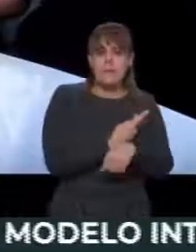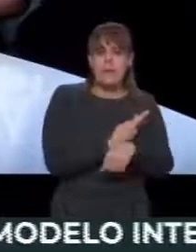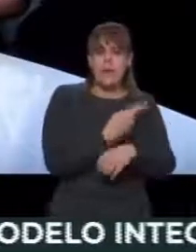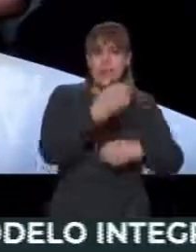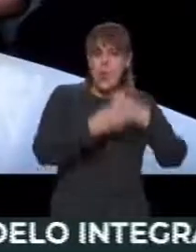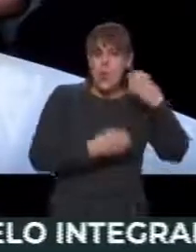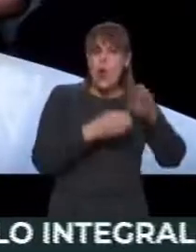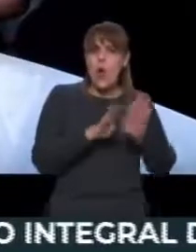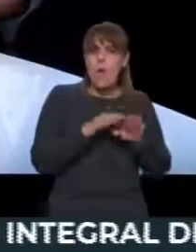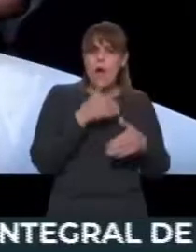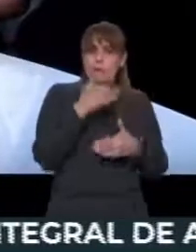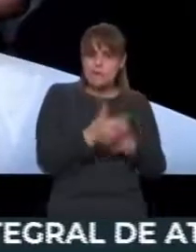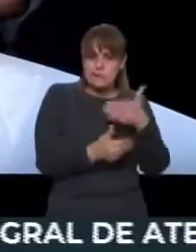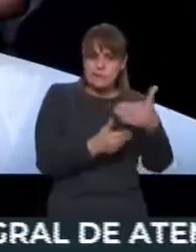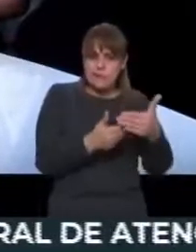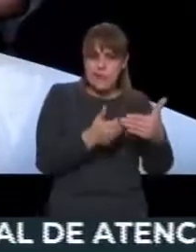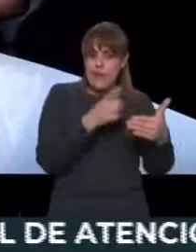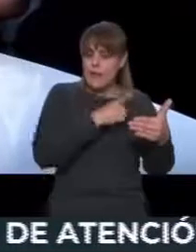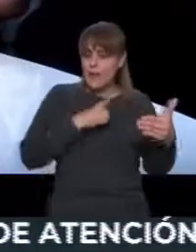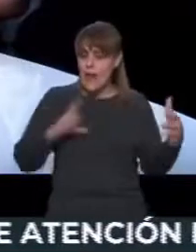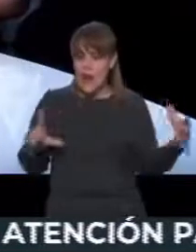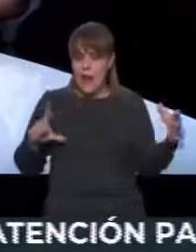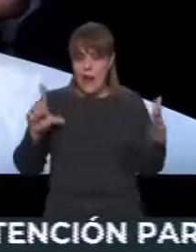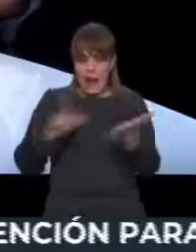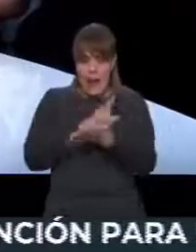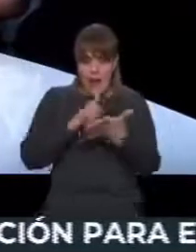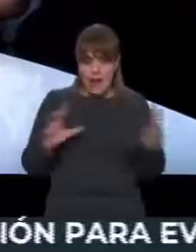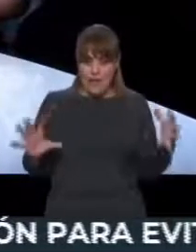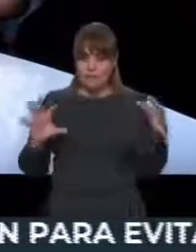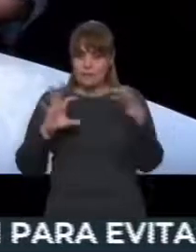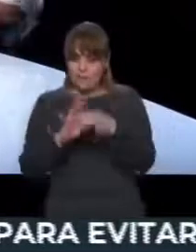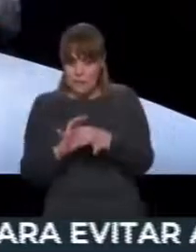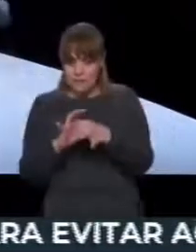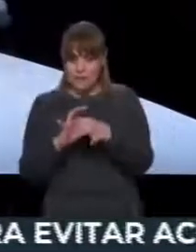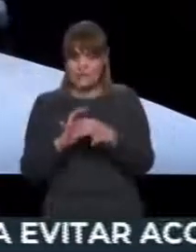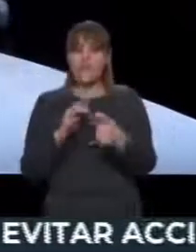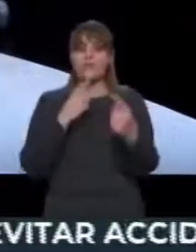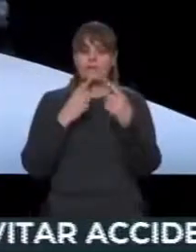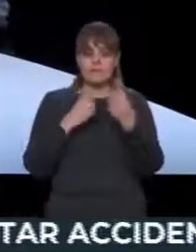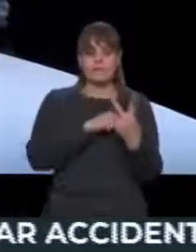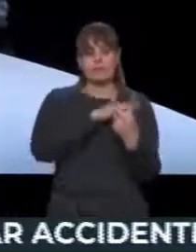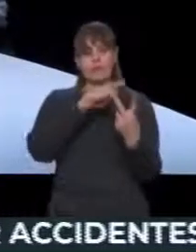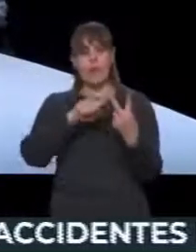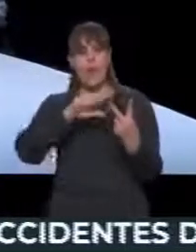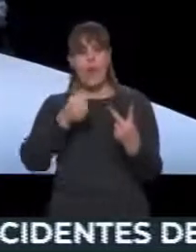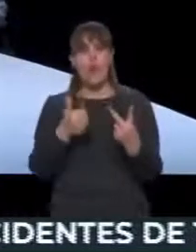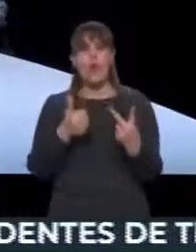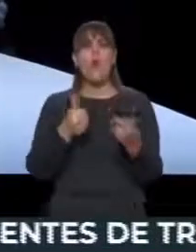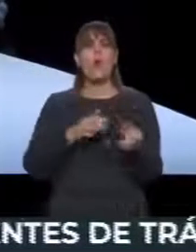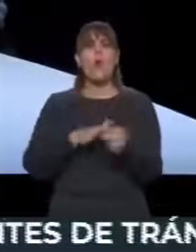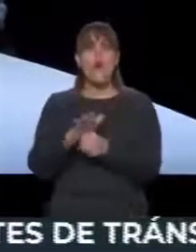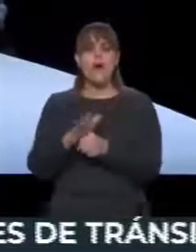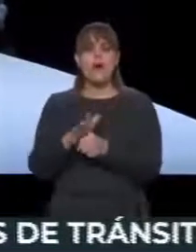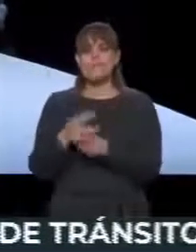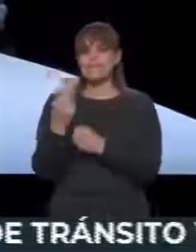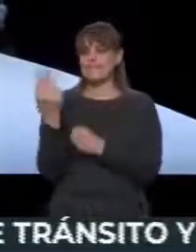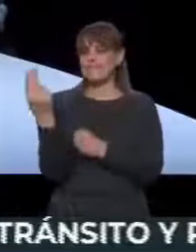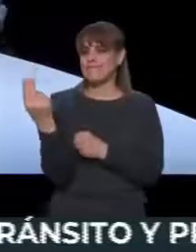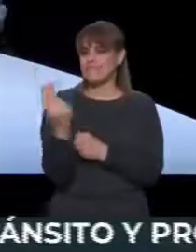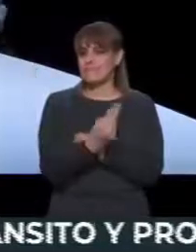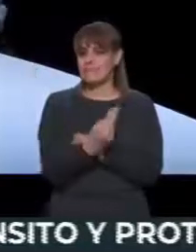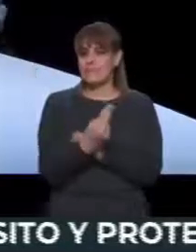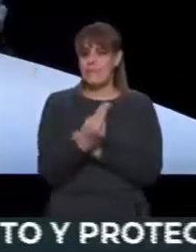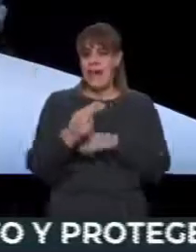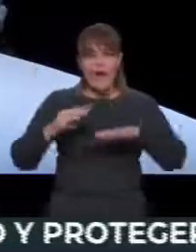tiene que ser apegado a la ley y a la Constitución y se discuta al respecto, pero por otro lado también tenemos el camino de la enorme necesidad